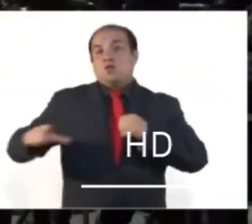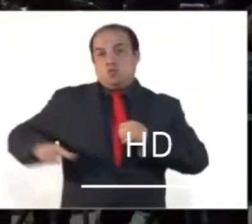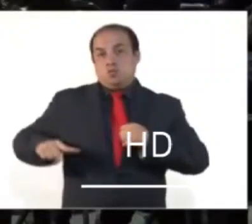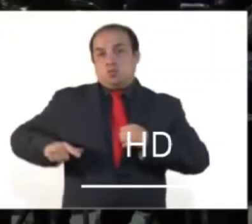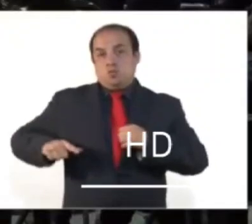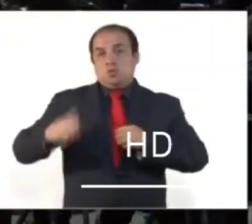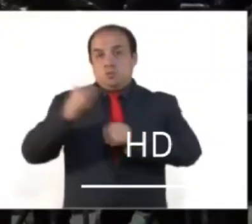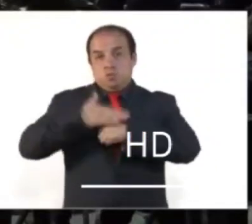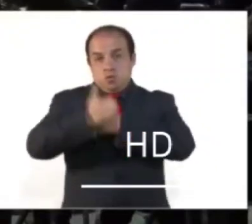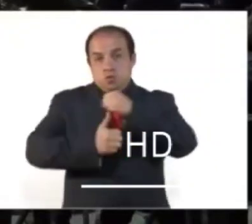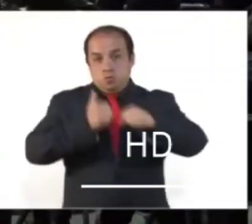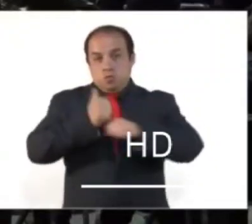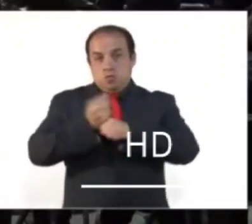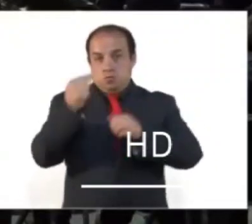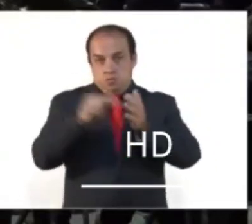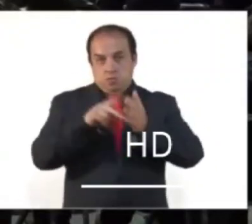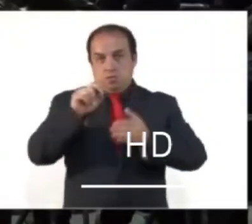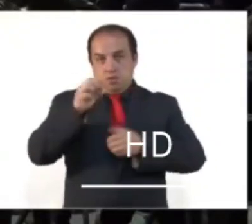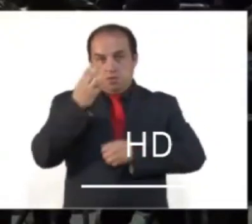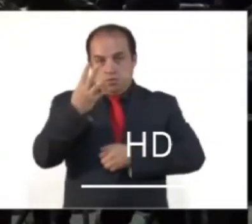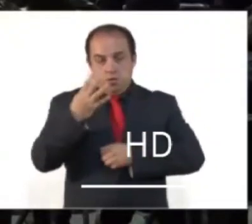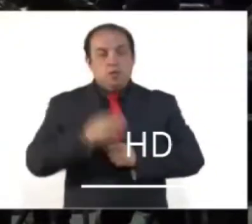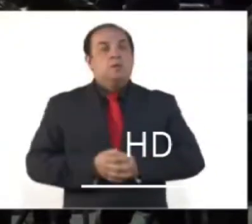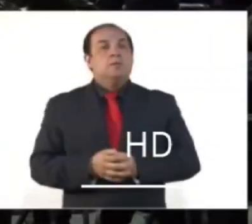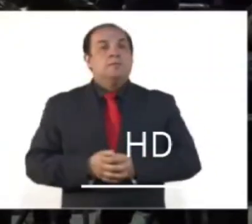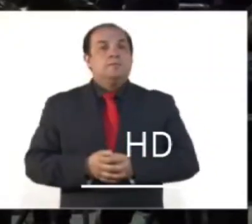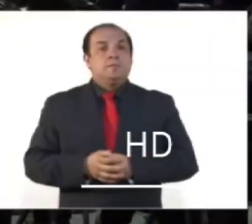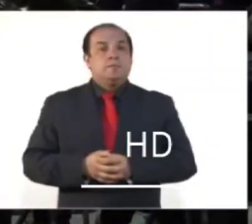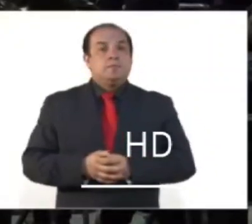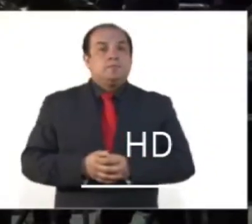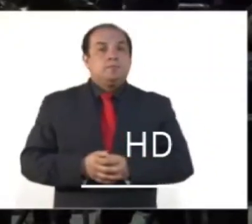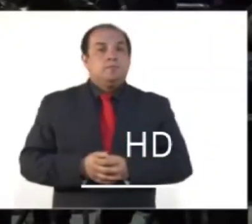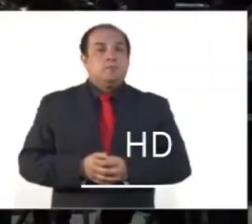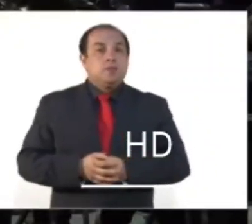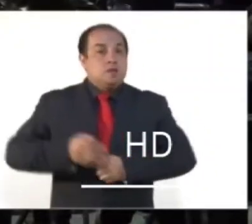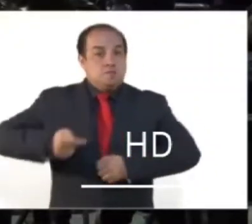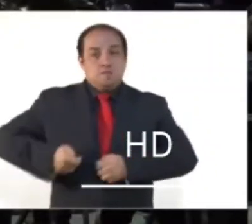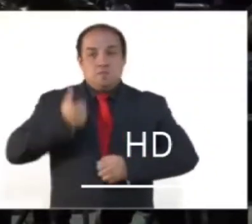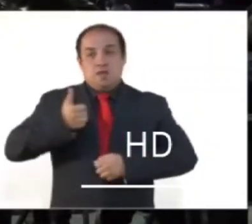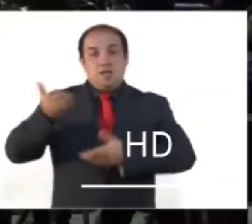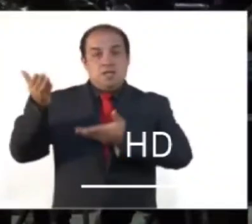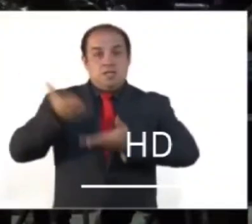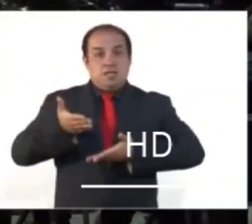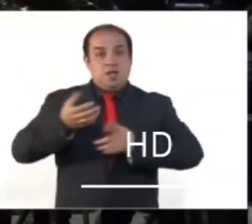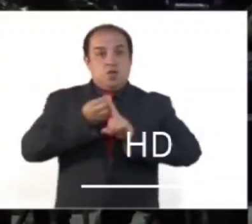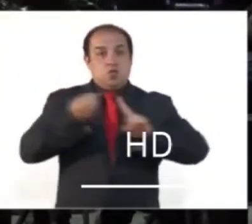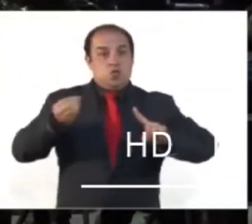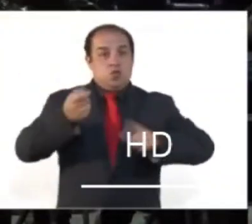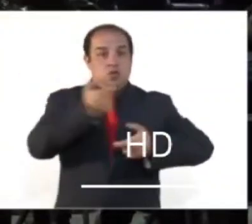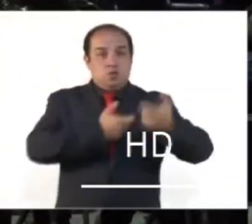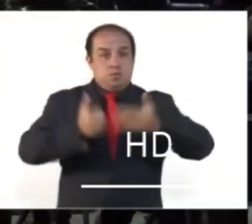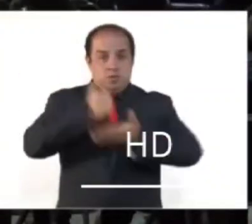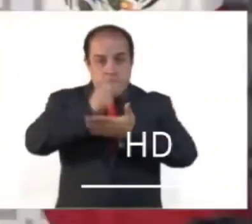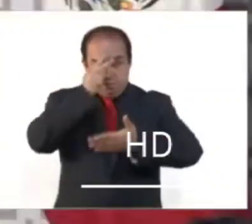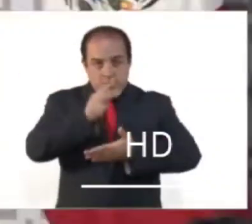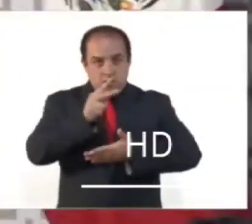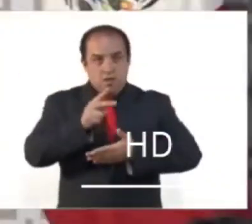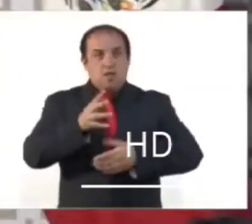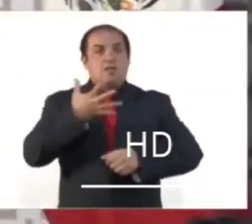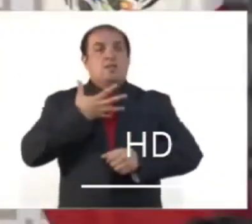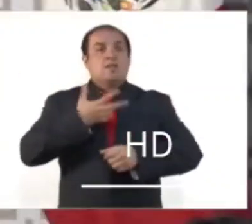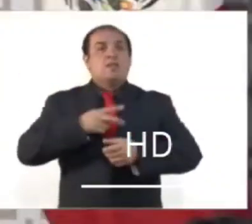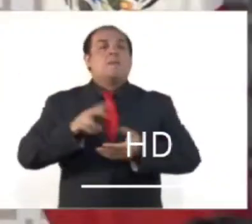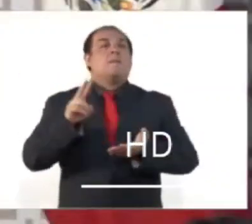año, en 2024, vamos a llegar por primera vez la estructura económica de la ciudad a las 500 mil